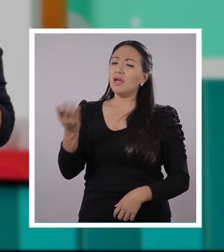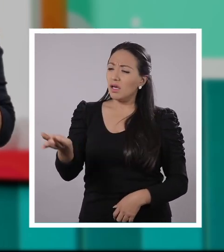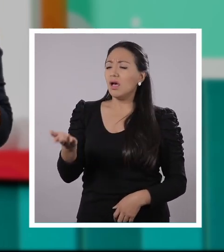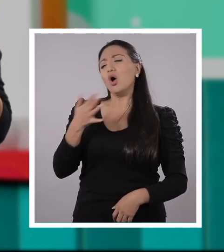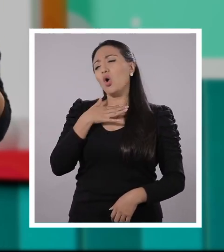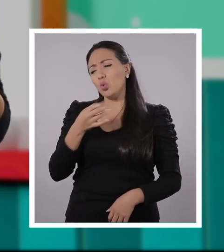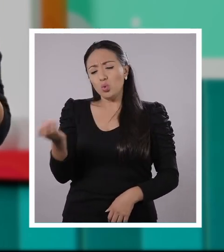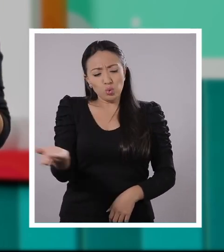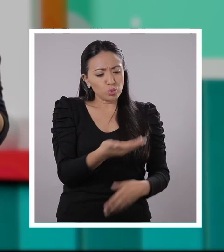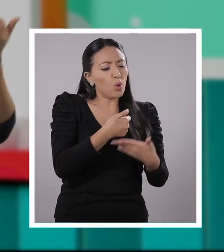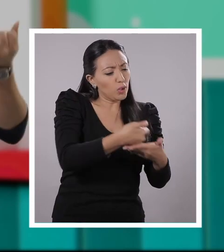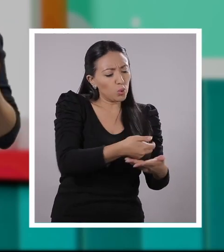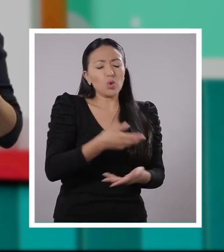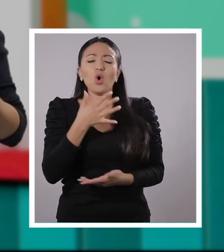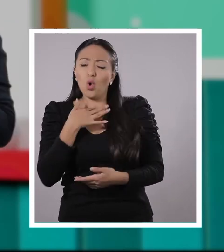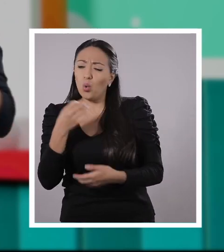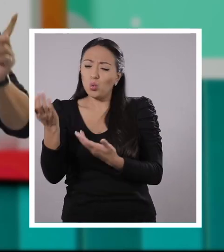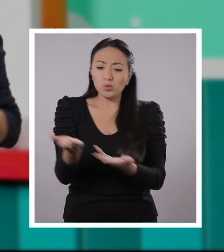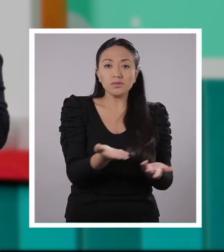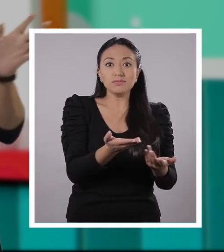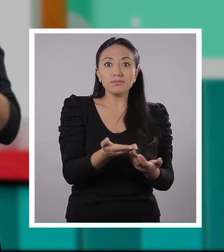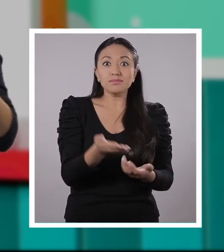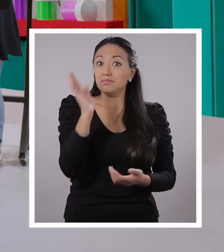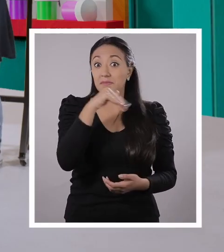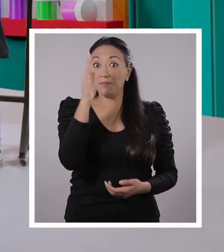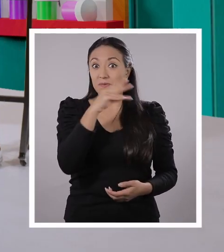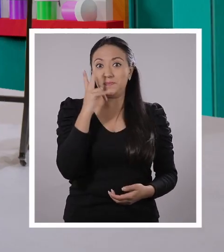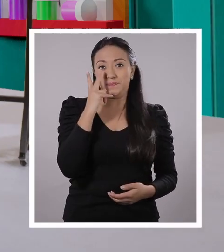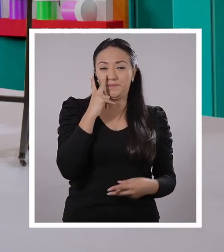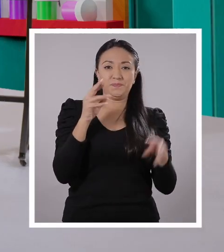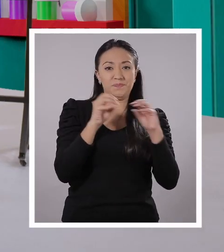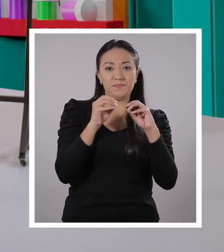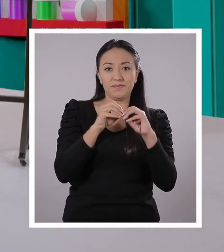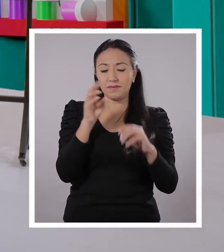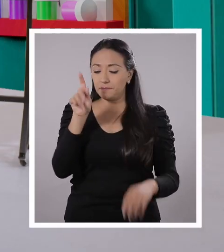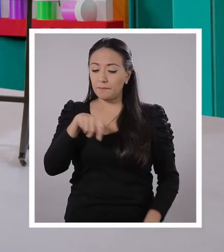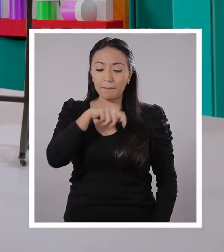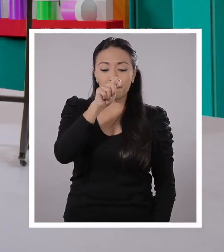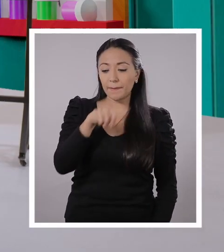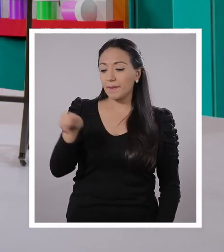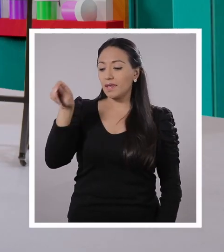encanta eso cuando me dicen, con mucho gusto le ayudo. Perfecto. Busquemos más, busquemos más.